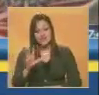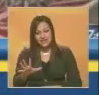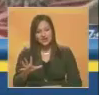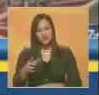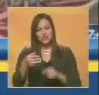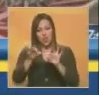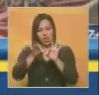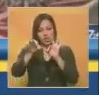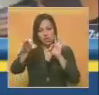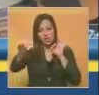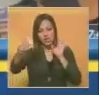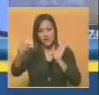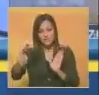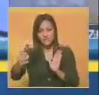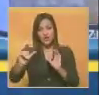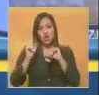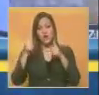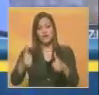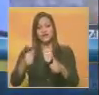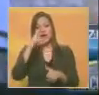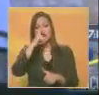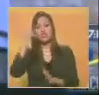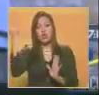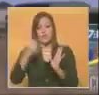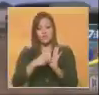diámetro y estará en servicio el año 2020